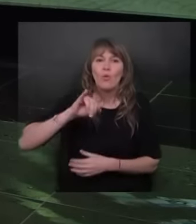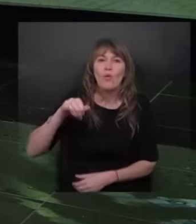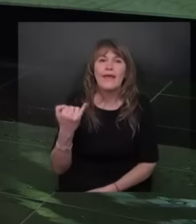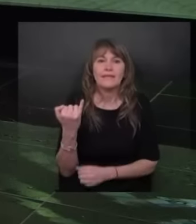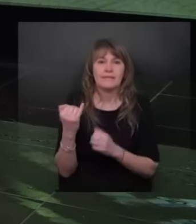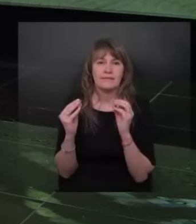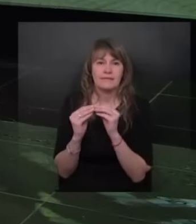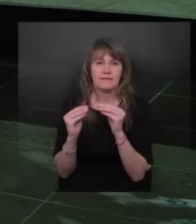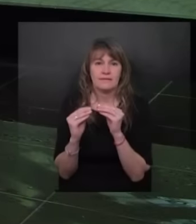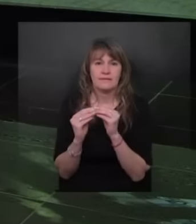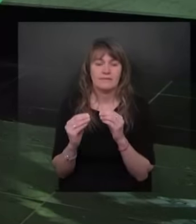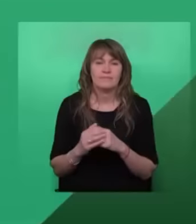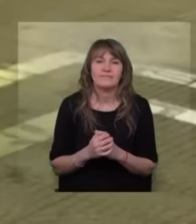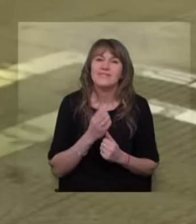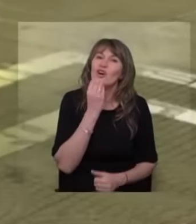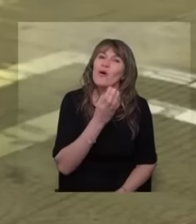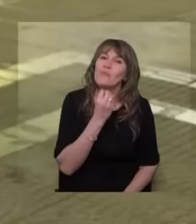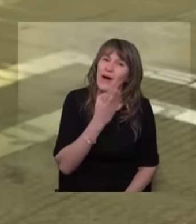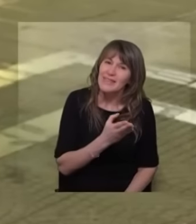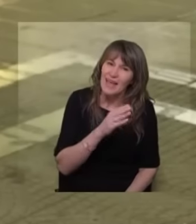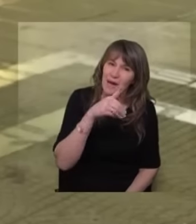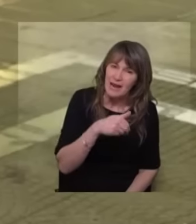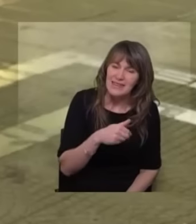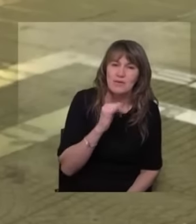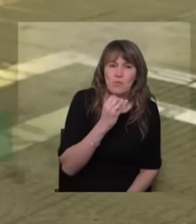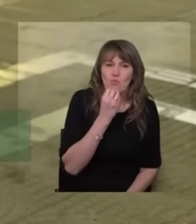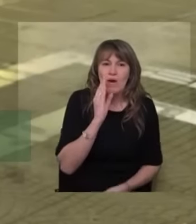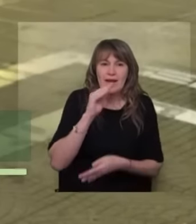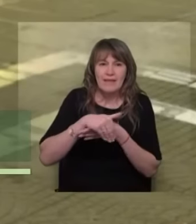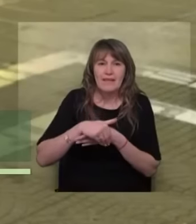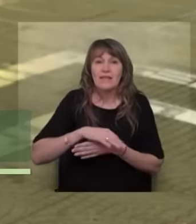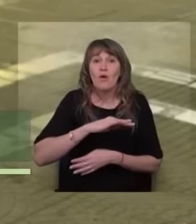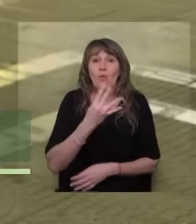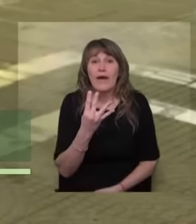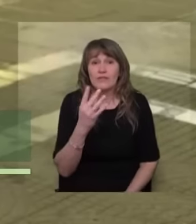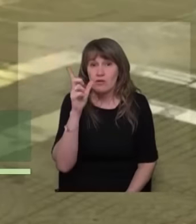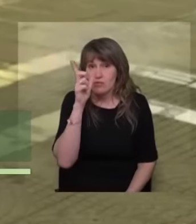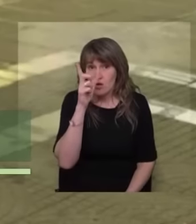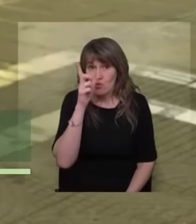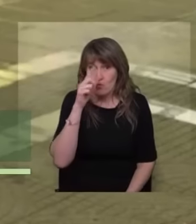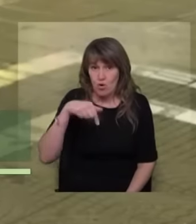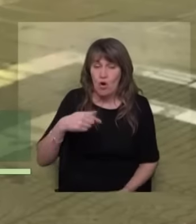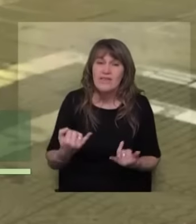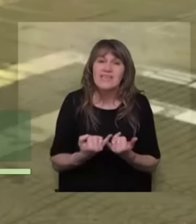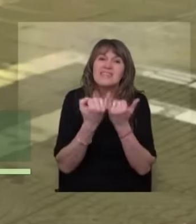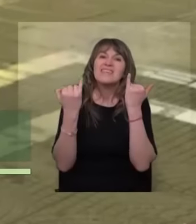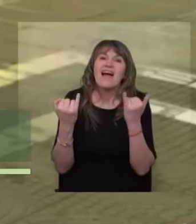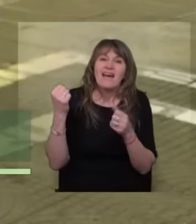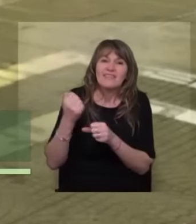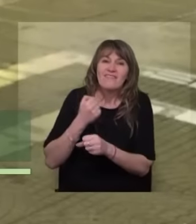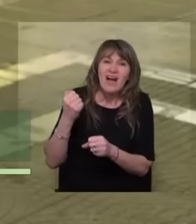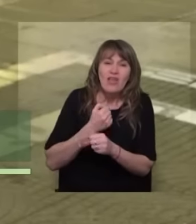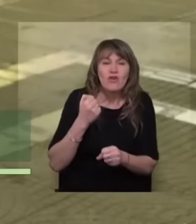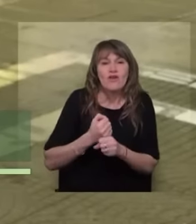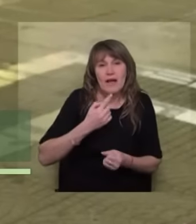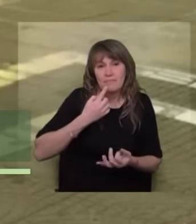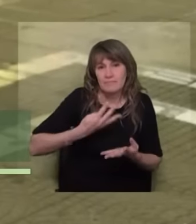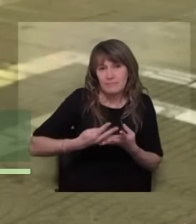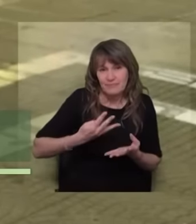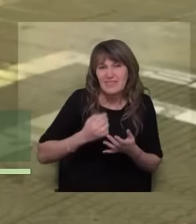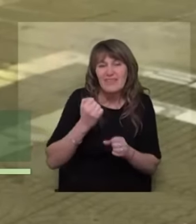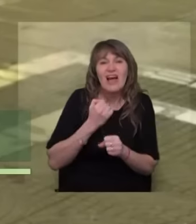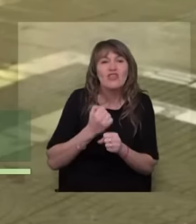Julieta cómo Muy buenas tardes de Julio es el Día Nacional de las trabajadoras sexuales y nos encontramos aquí en la